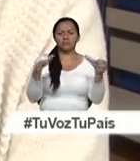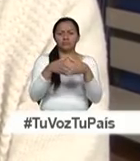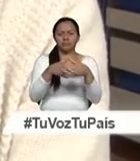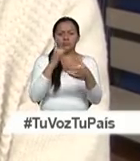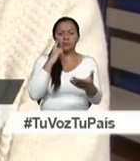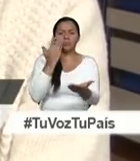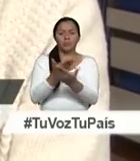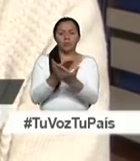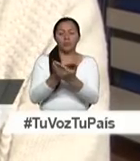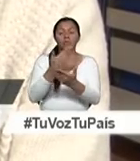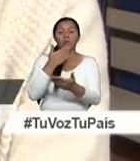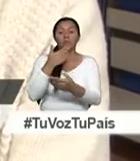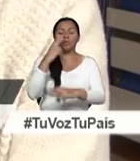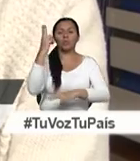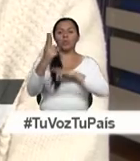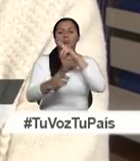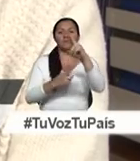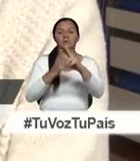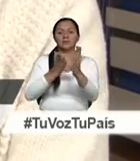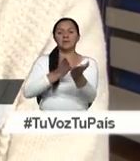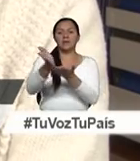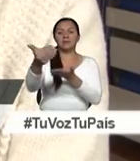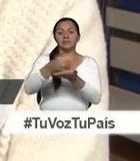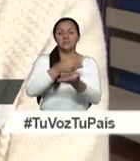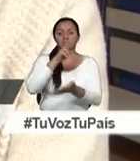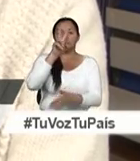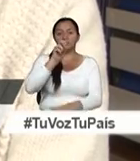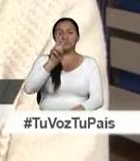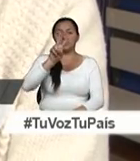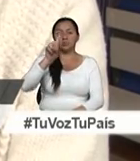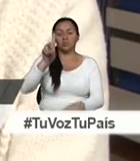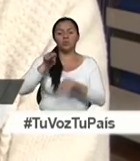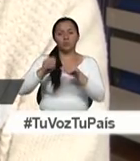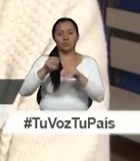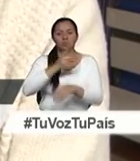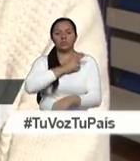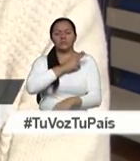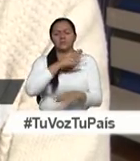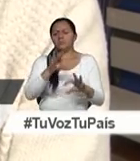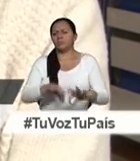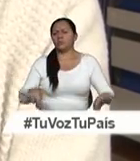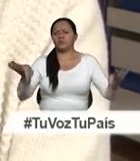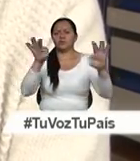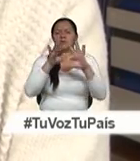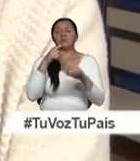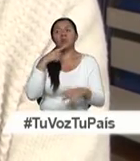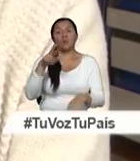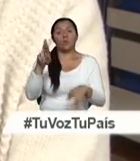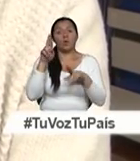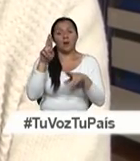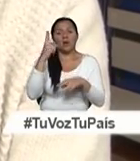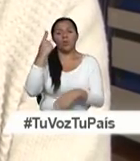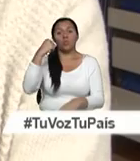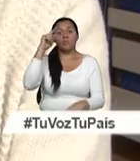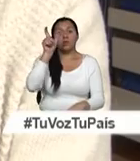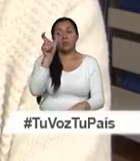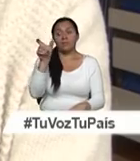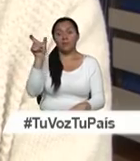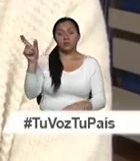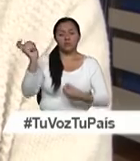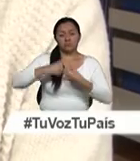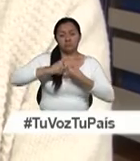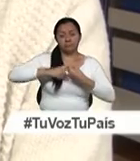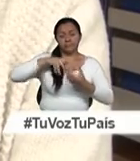propuesto la universalización al 2021 de la educación superior. Esto implica que